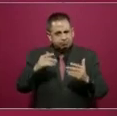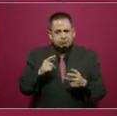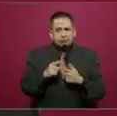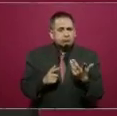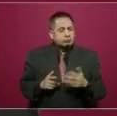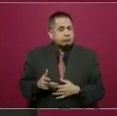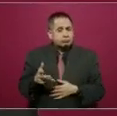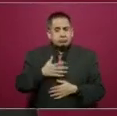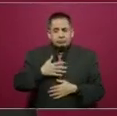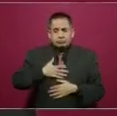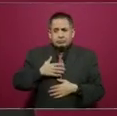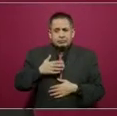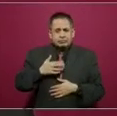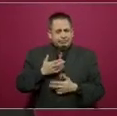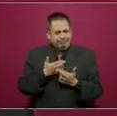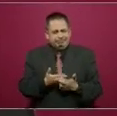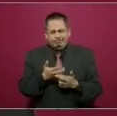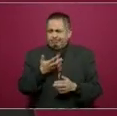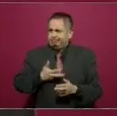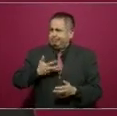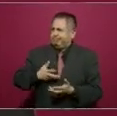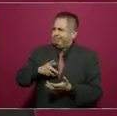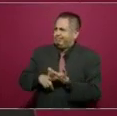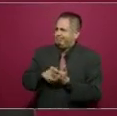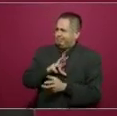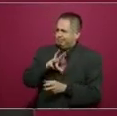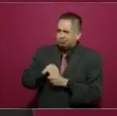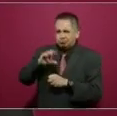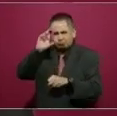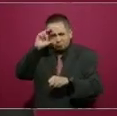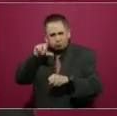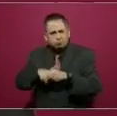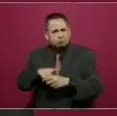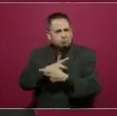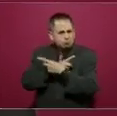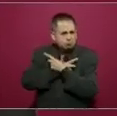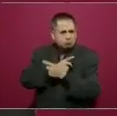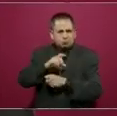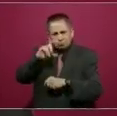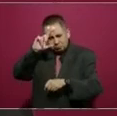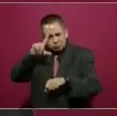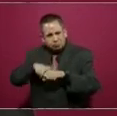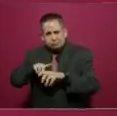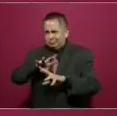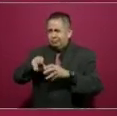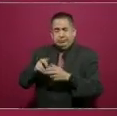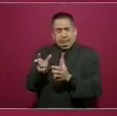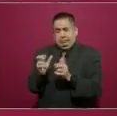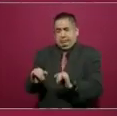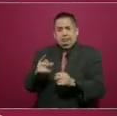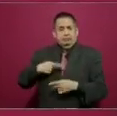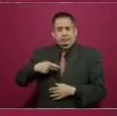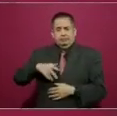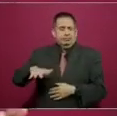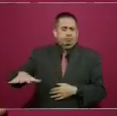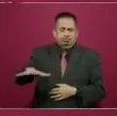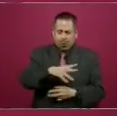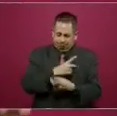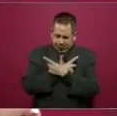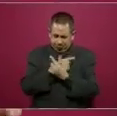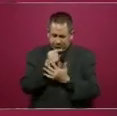una gran reserva de valores culturales, morales, espirituales en nuestro pueblo, que es lo